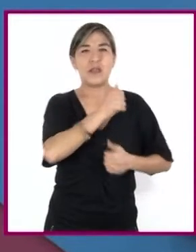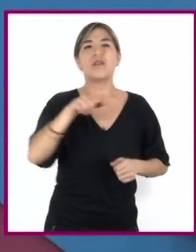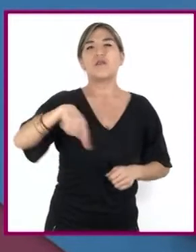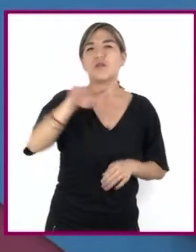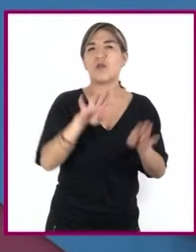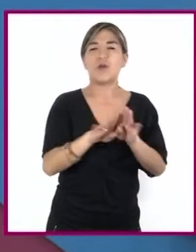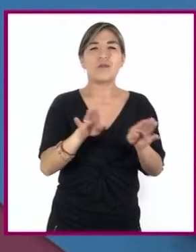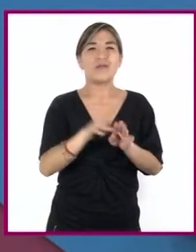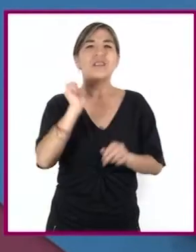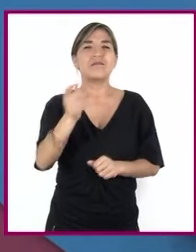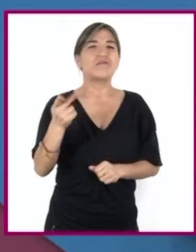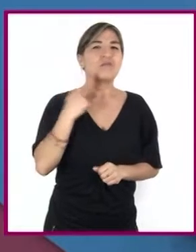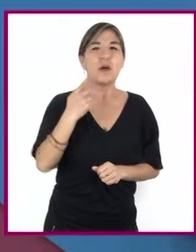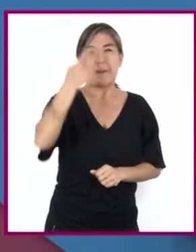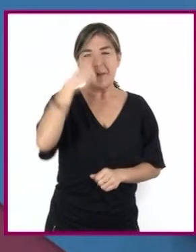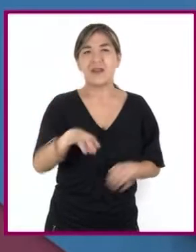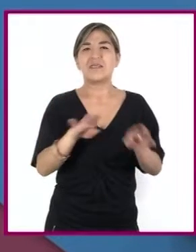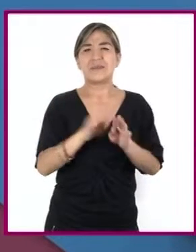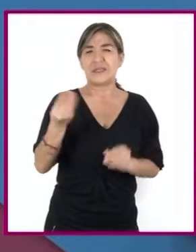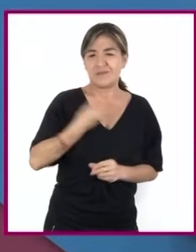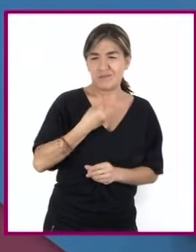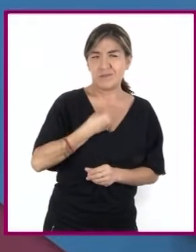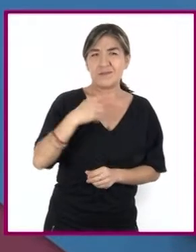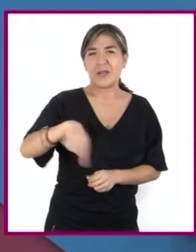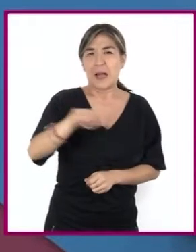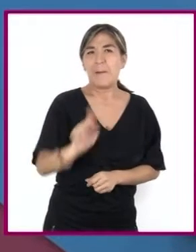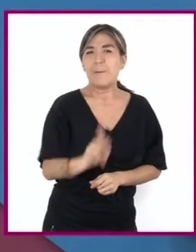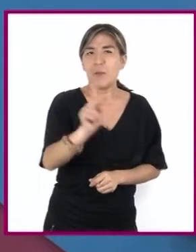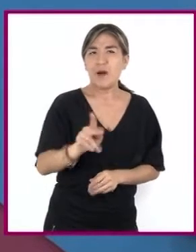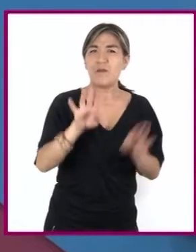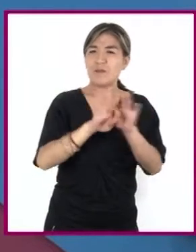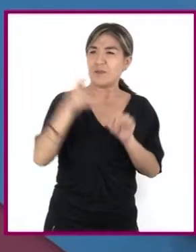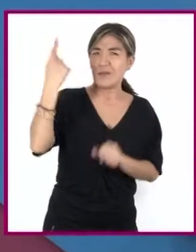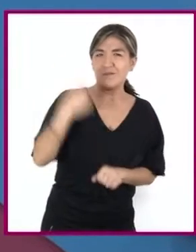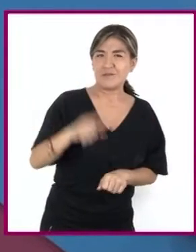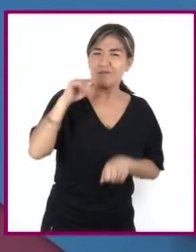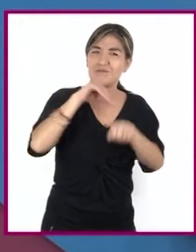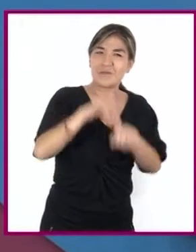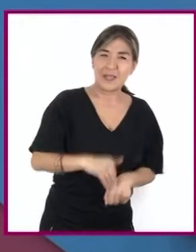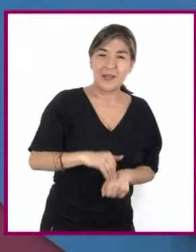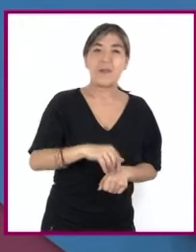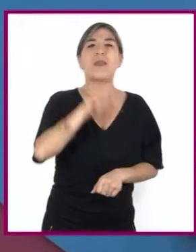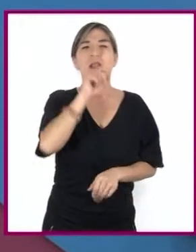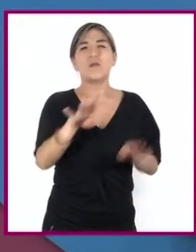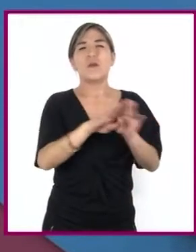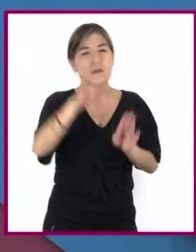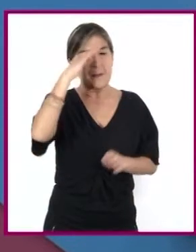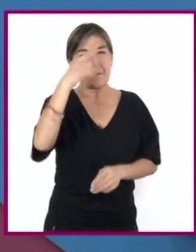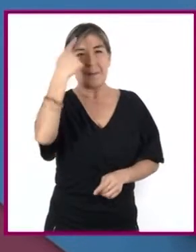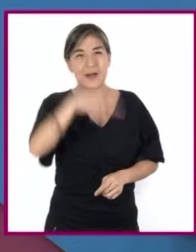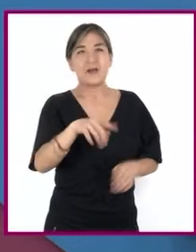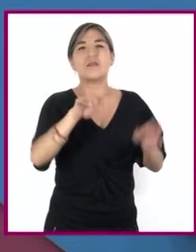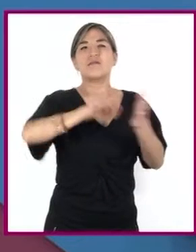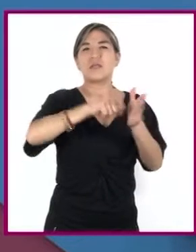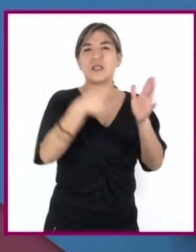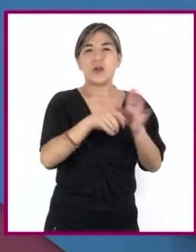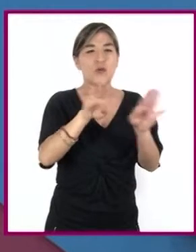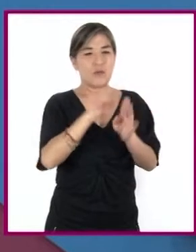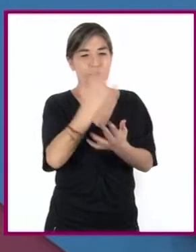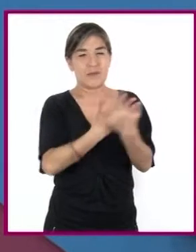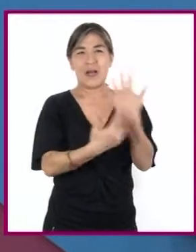para vencer la resistencia de los pueblos sometidos y se agregaron técnicos para la capacitación de la mano de obra